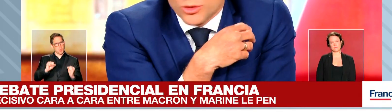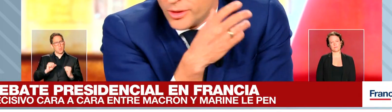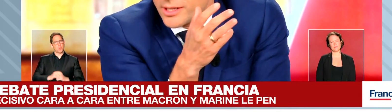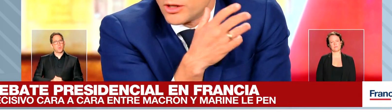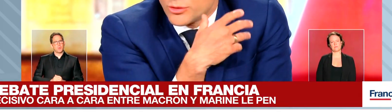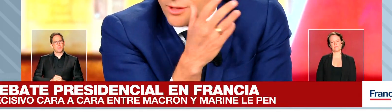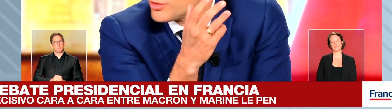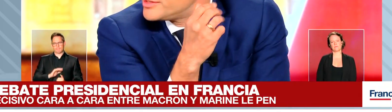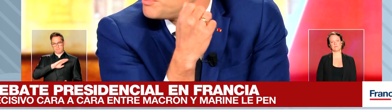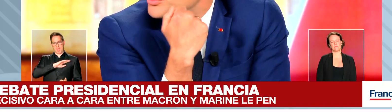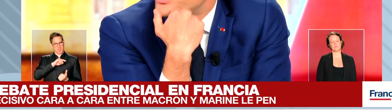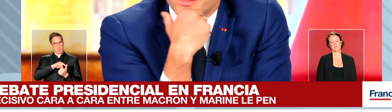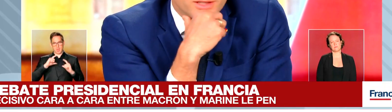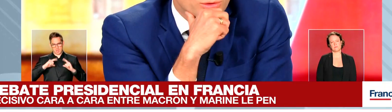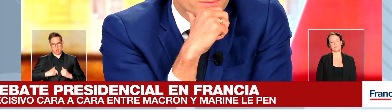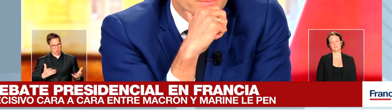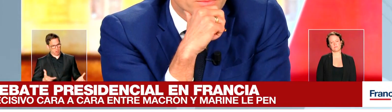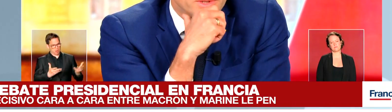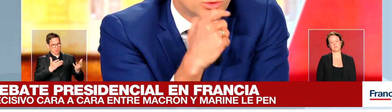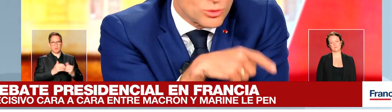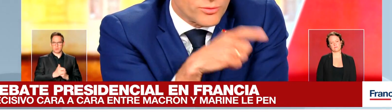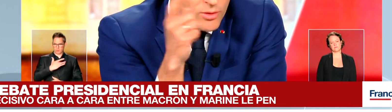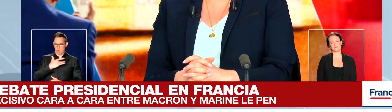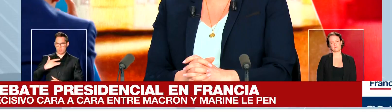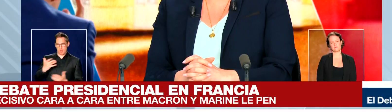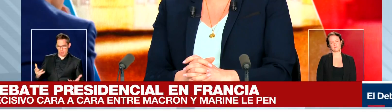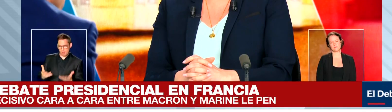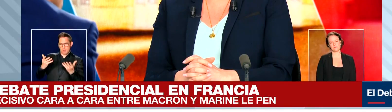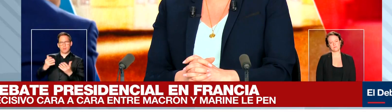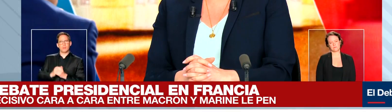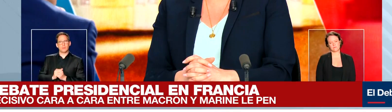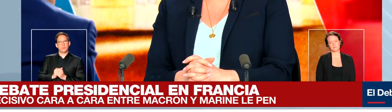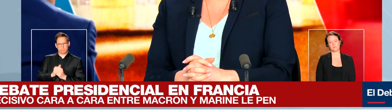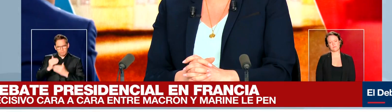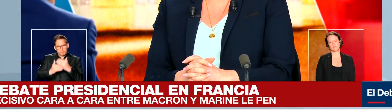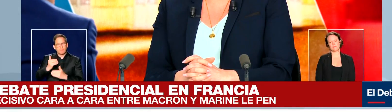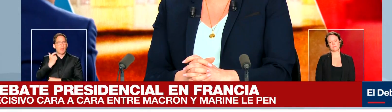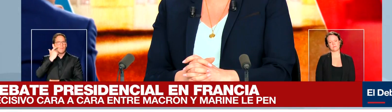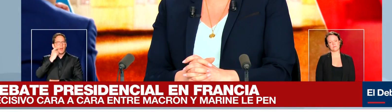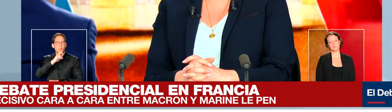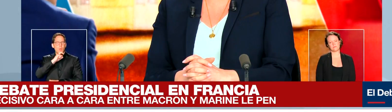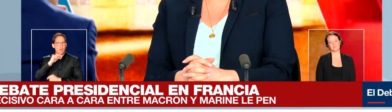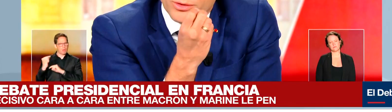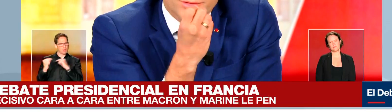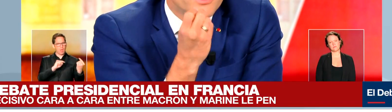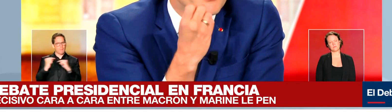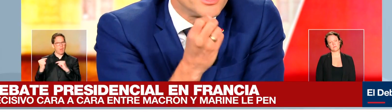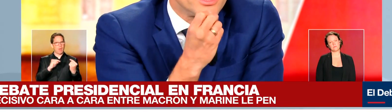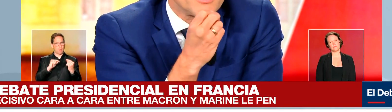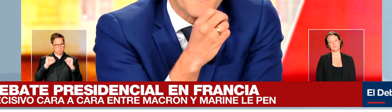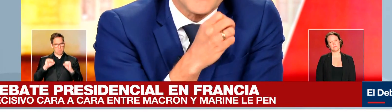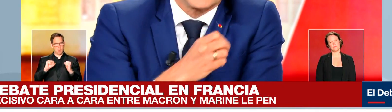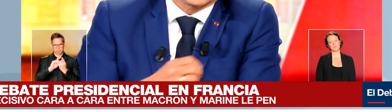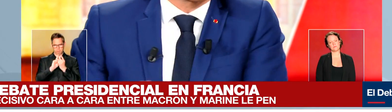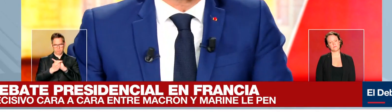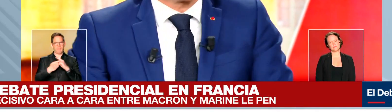grandes temas que son el tema de la salud en la escuela de nuestros niños, y vamos a volver a hablar de esto más adelante en el debate, y eso nos